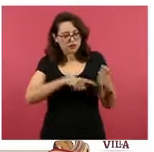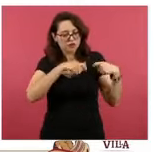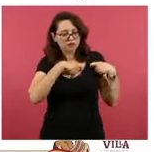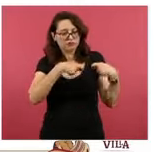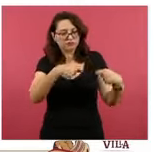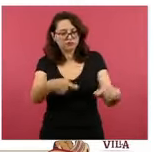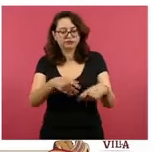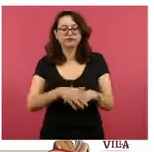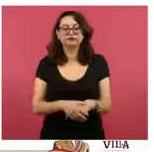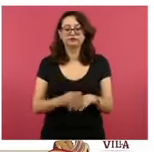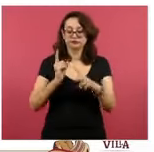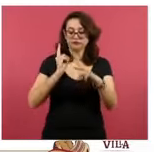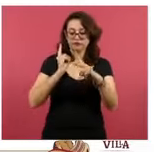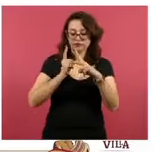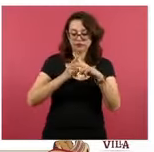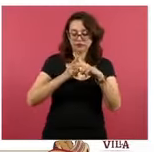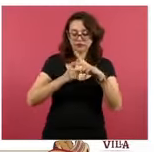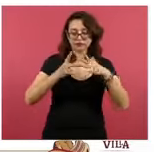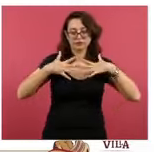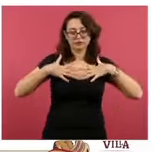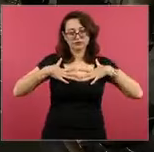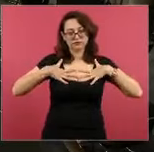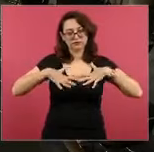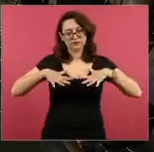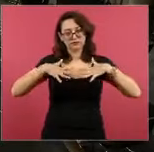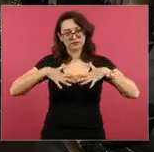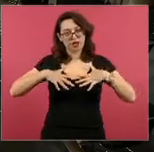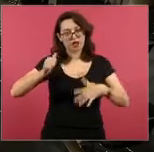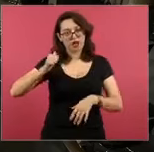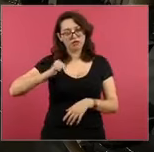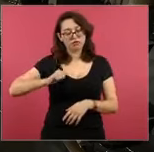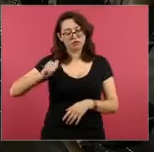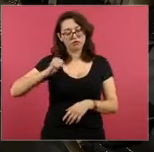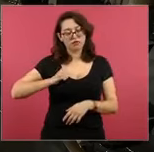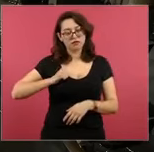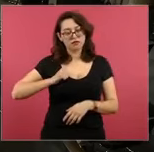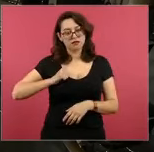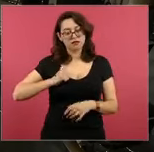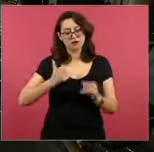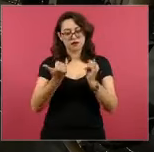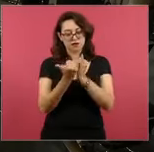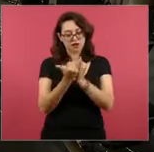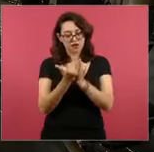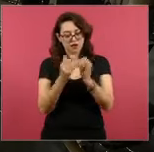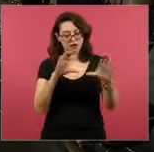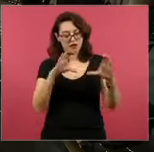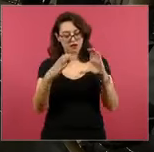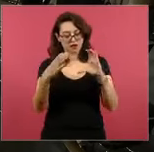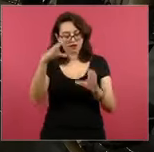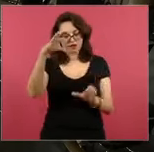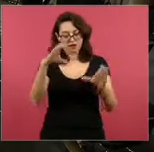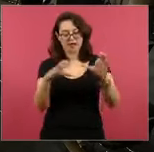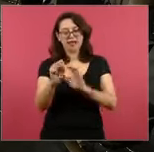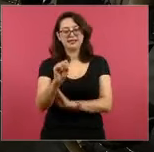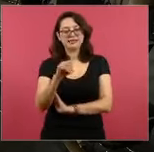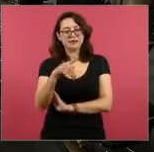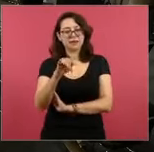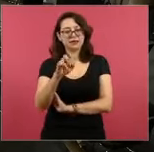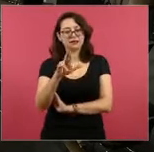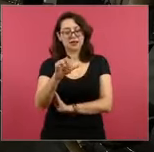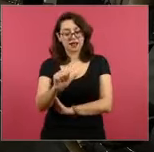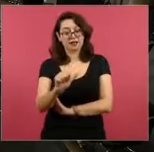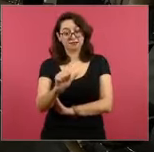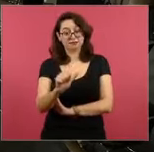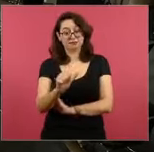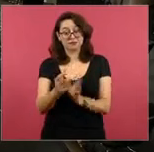claves: matemáticas, textil prehispánico, simetría. Lo que quiero plantear es cómo todo este